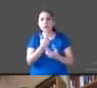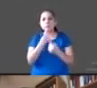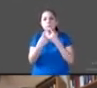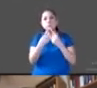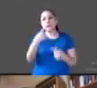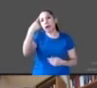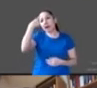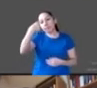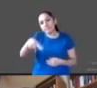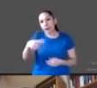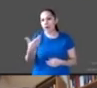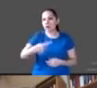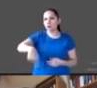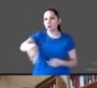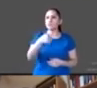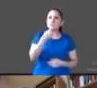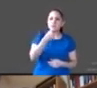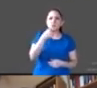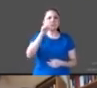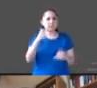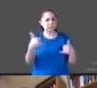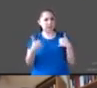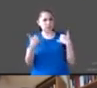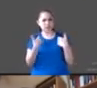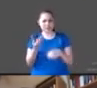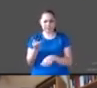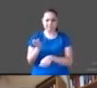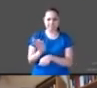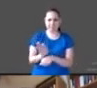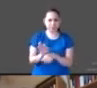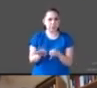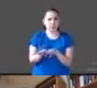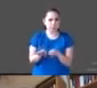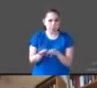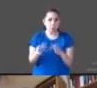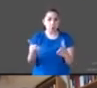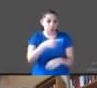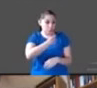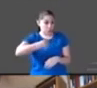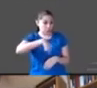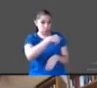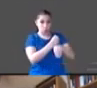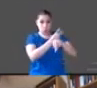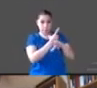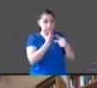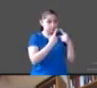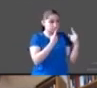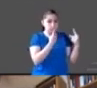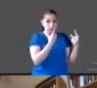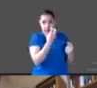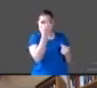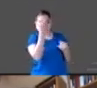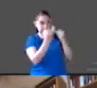la protección de niños, niñas y adolescentes. Claro que no lo hacemos solamente desde estos espacios, pero la pandemia nos